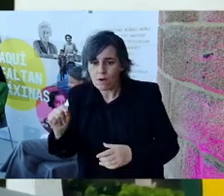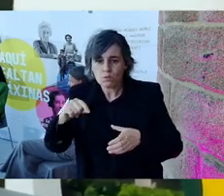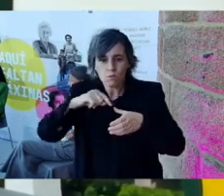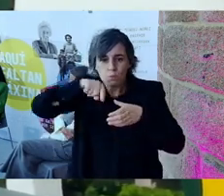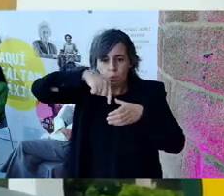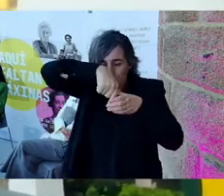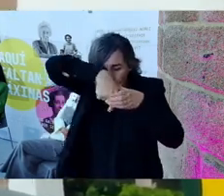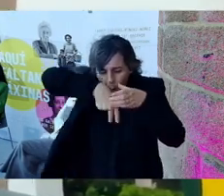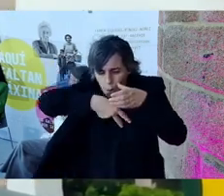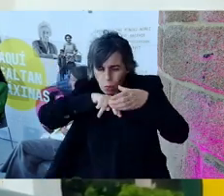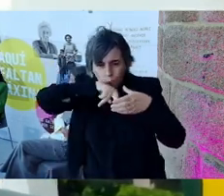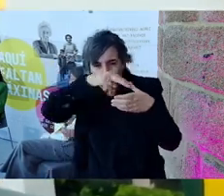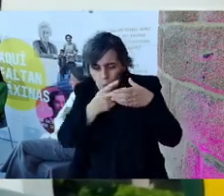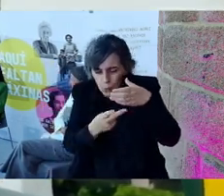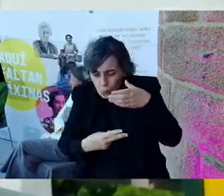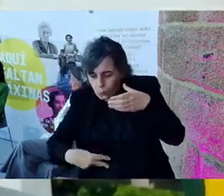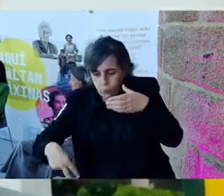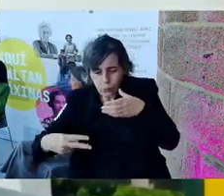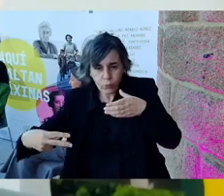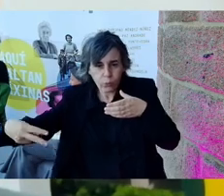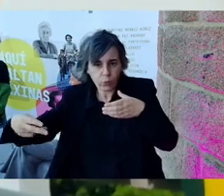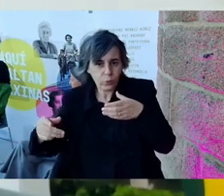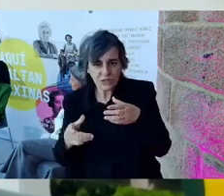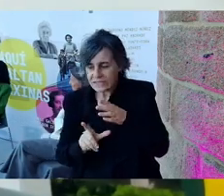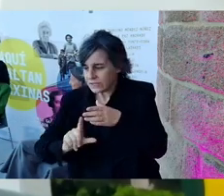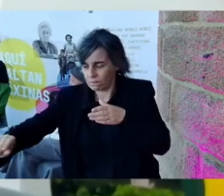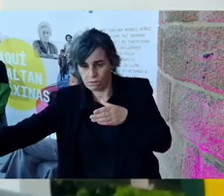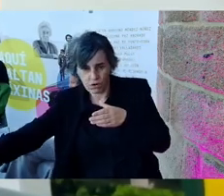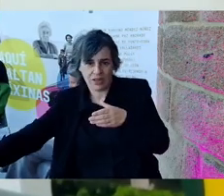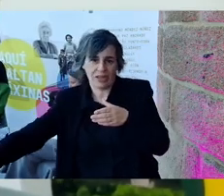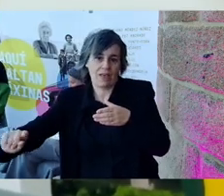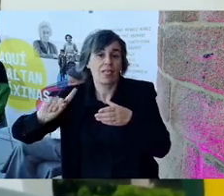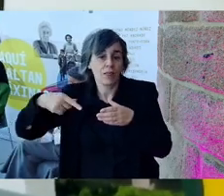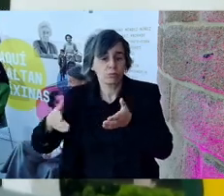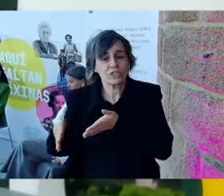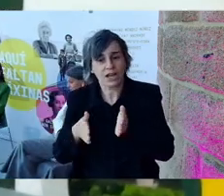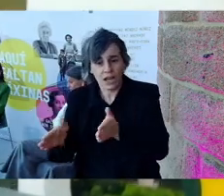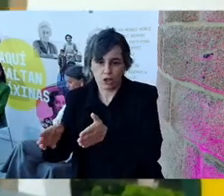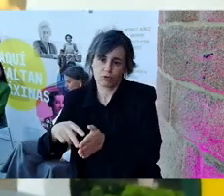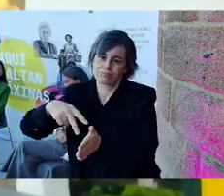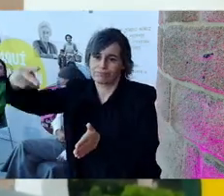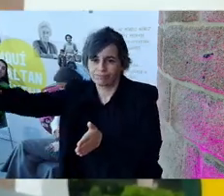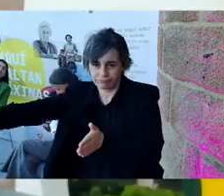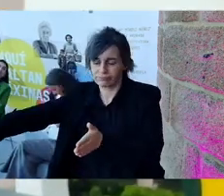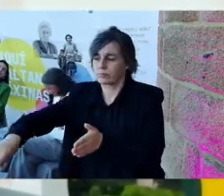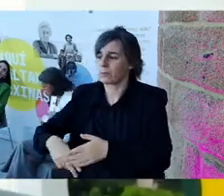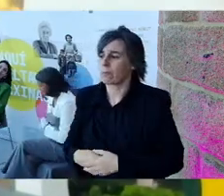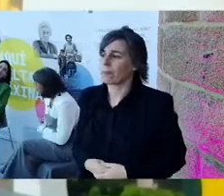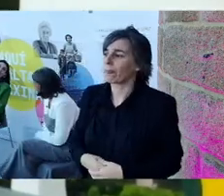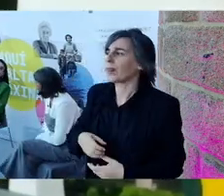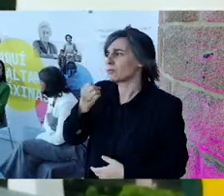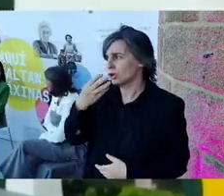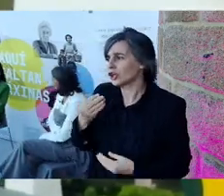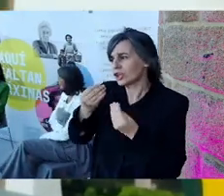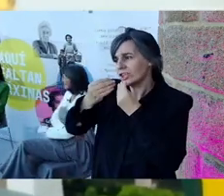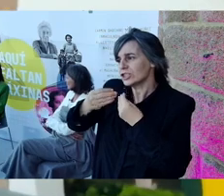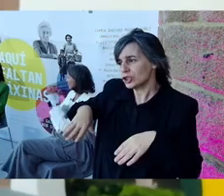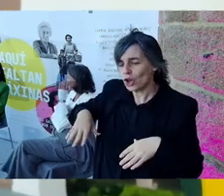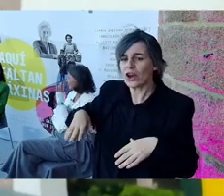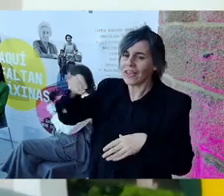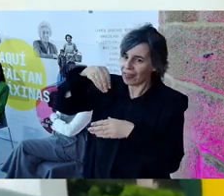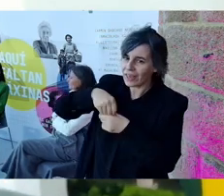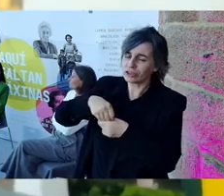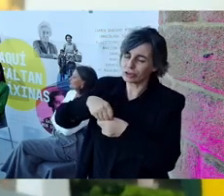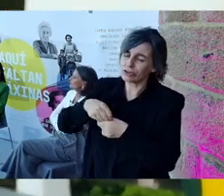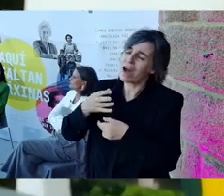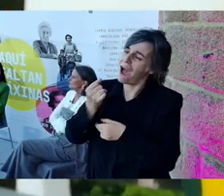por aquel pozo que ainda hoy bueno, pues se conserva y que después atravesó un Miño. Bueno, la historia tiene